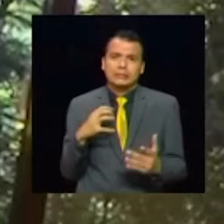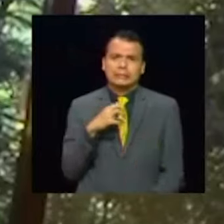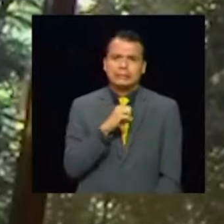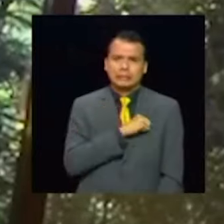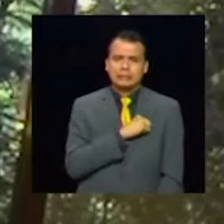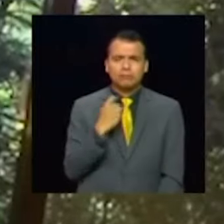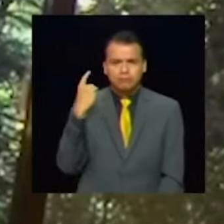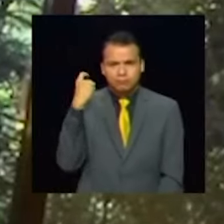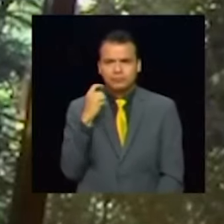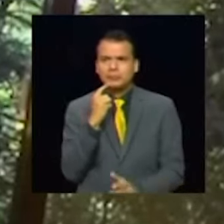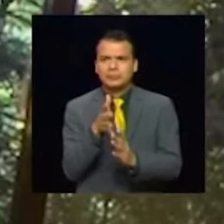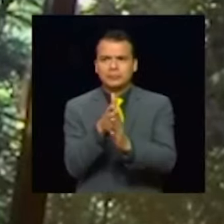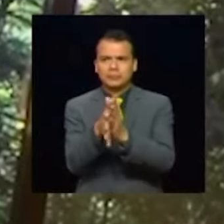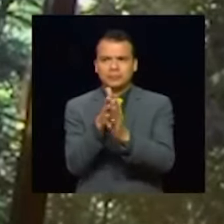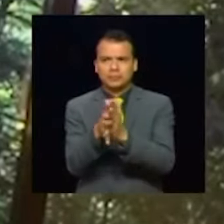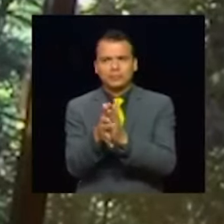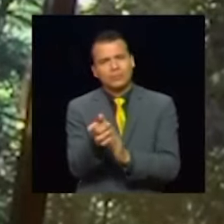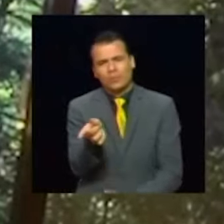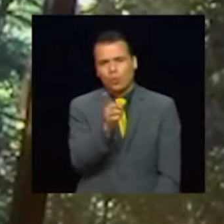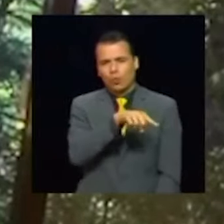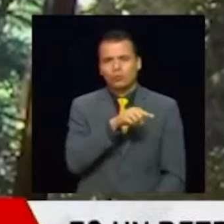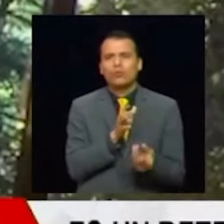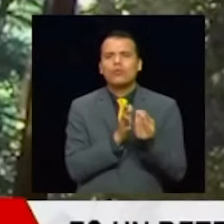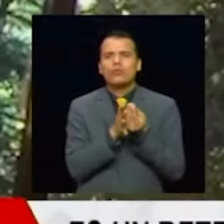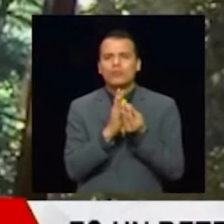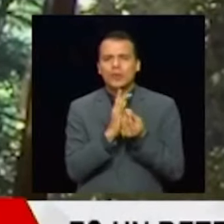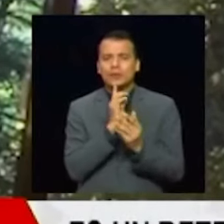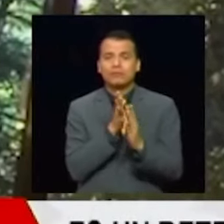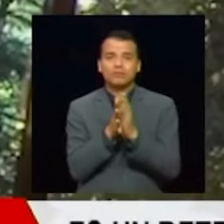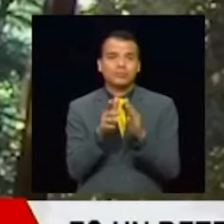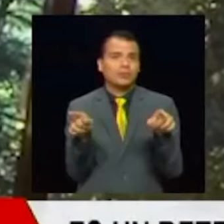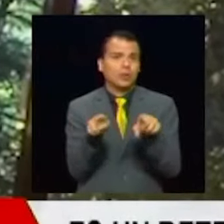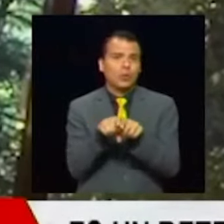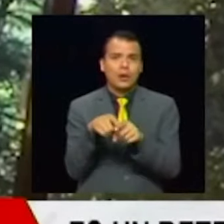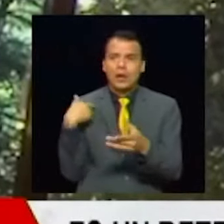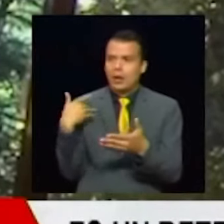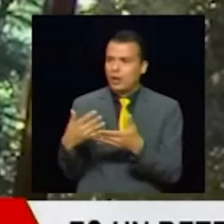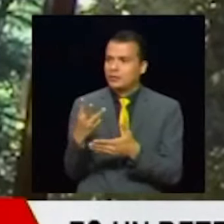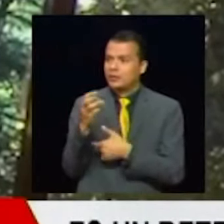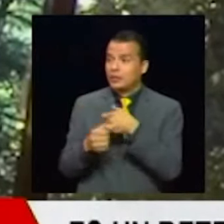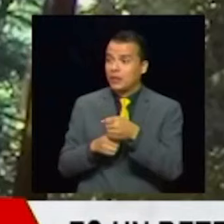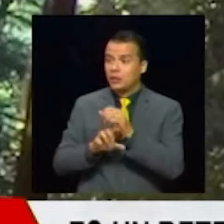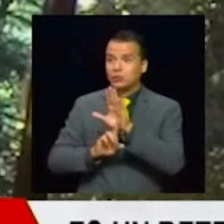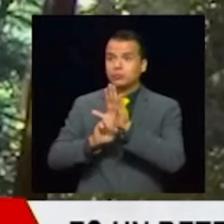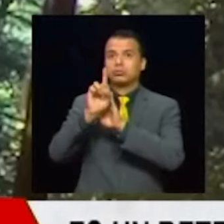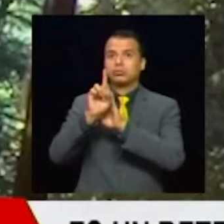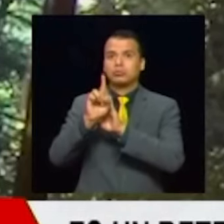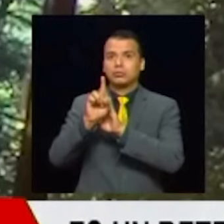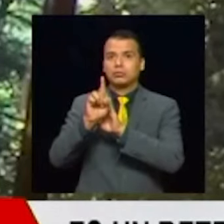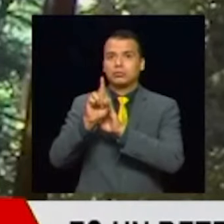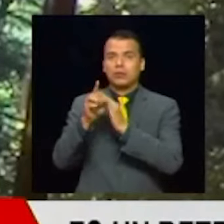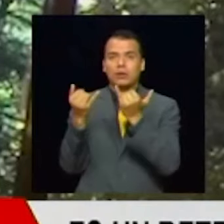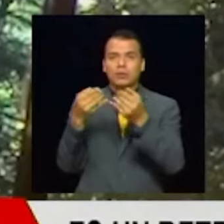ayer en algún medio, es un retroceso al mayor avance social